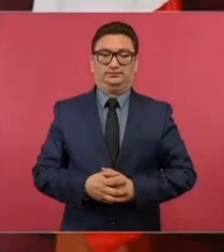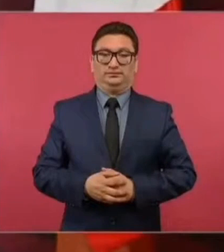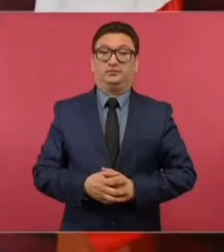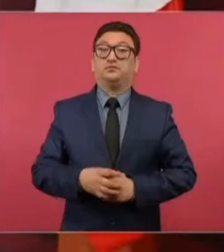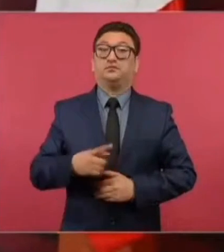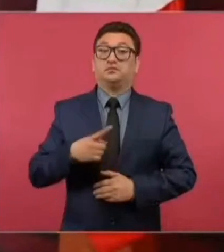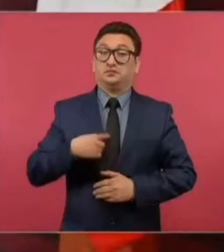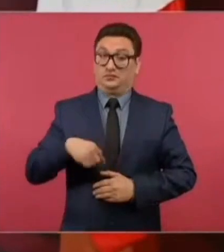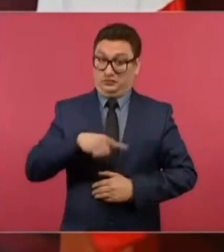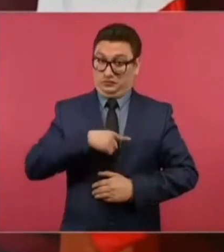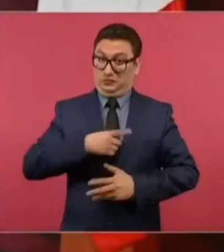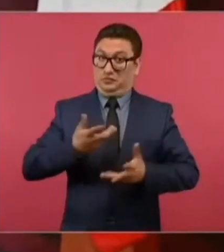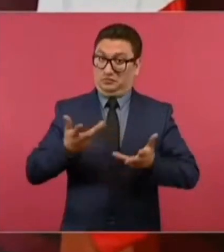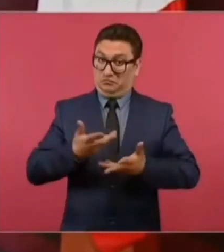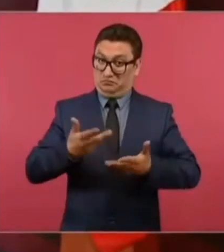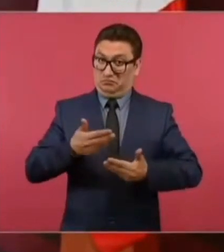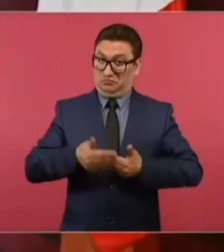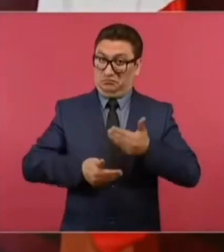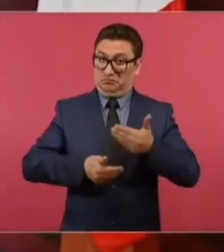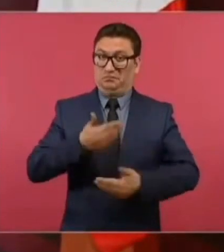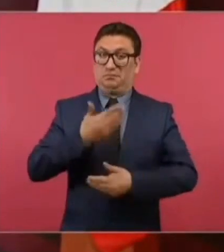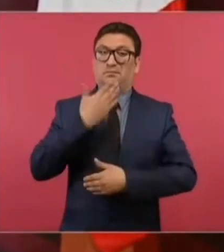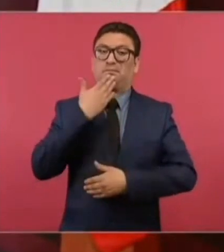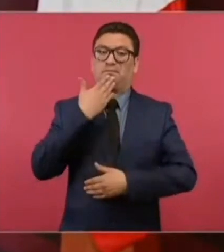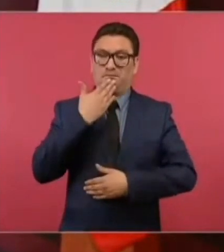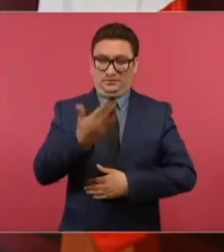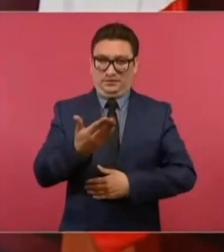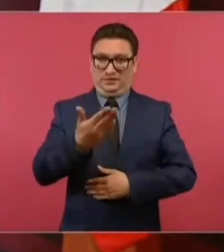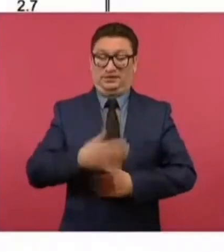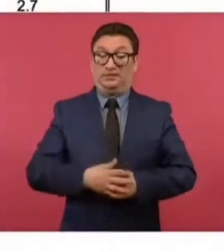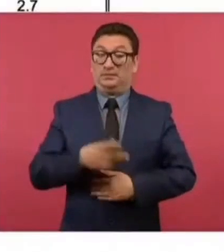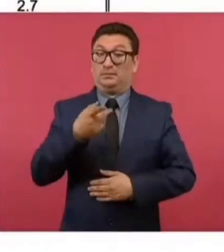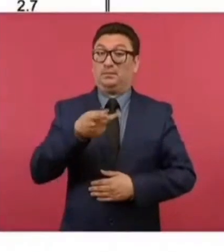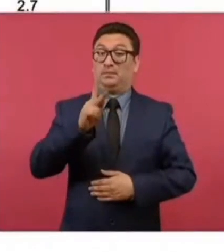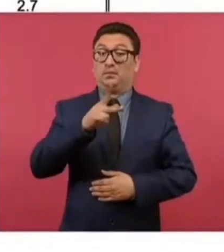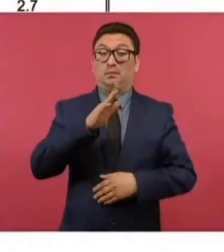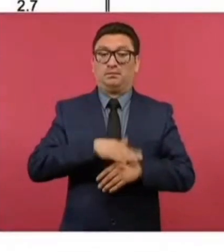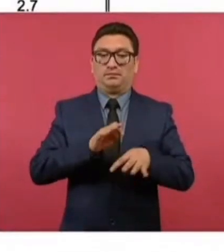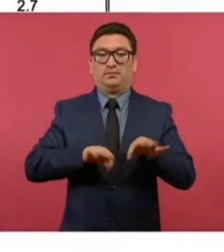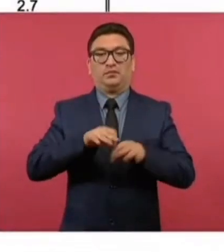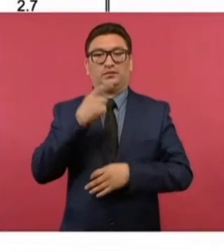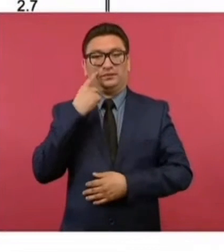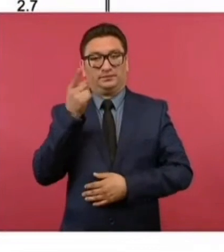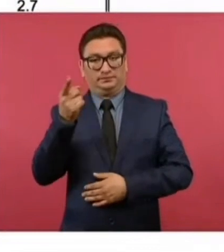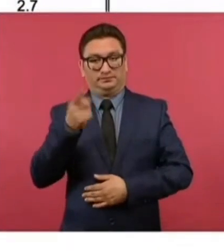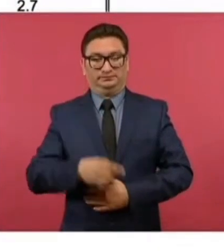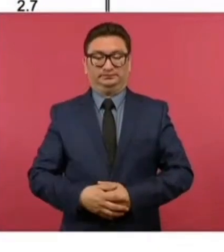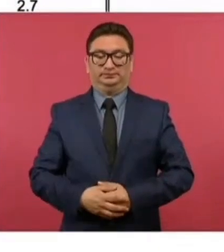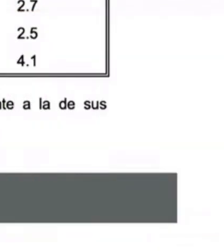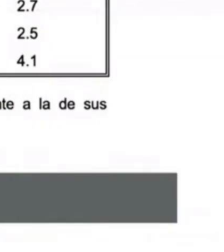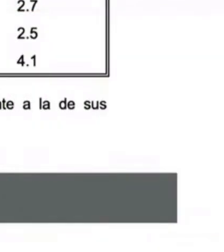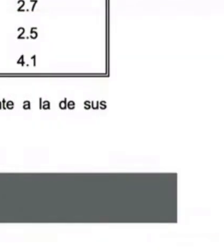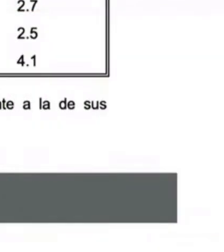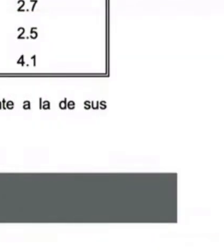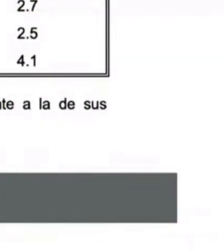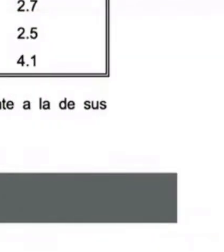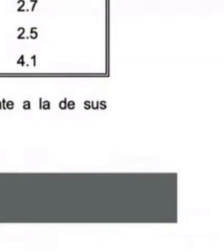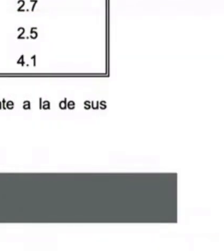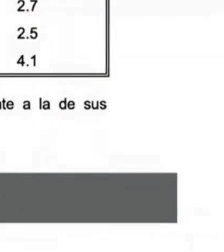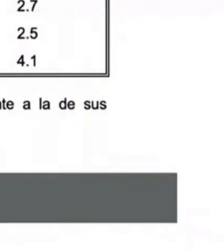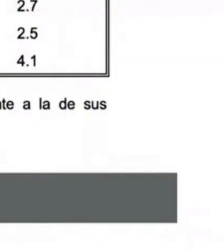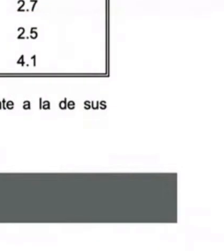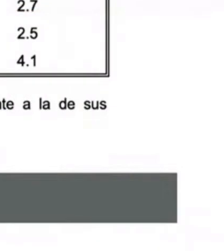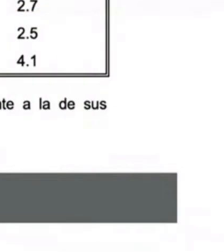Vamos bien, y de buenas, pero el dato más importante es el de la disminución